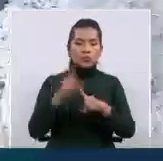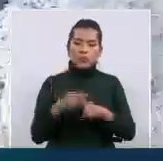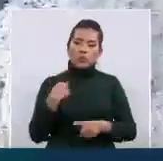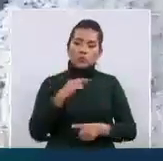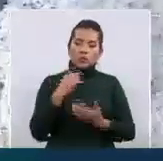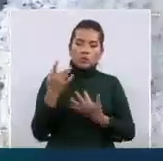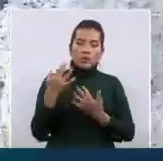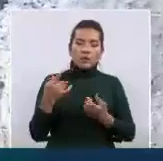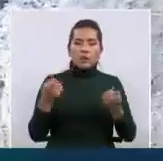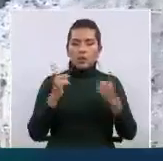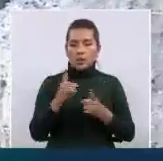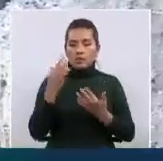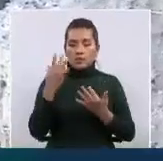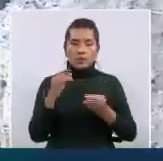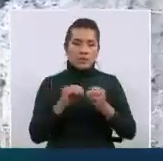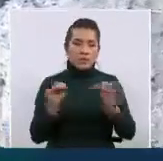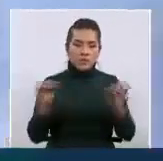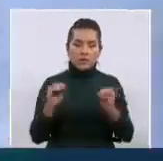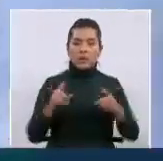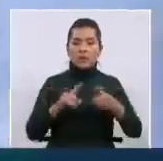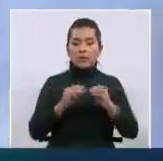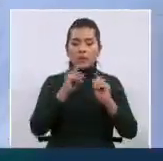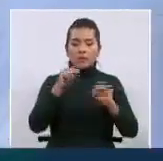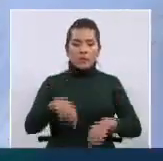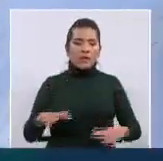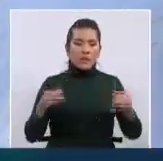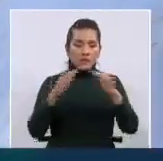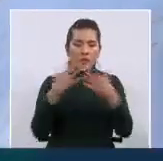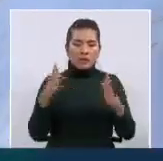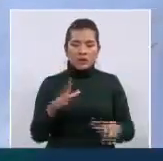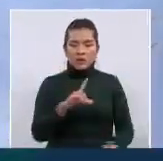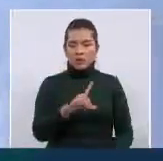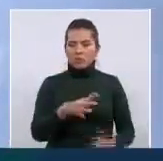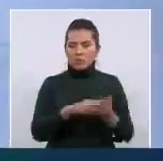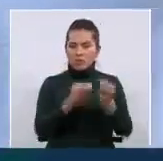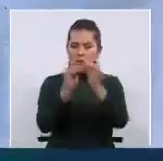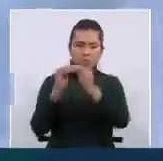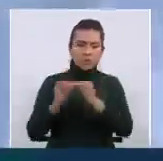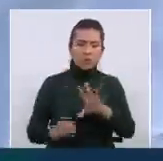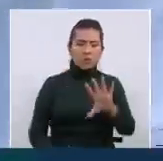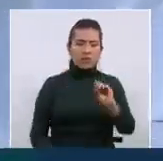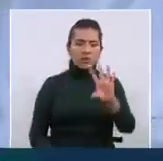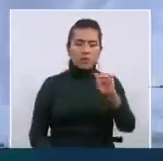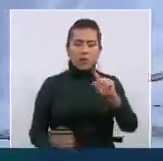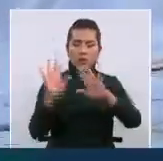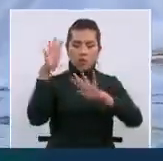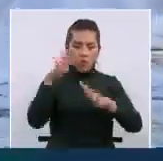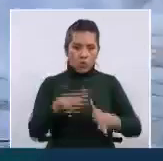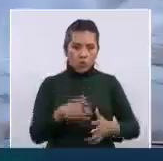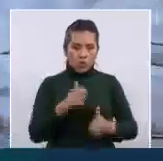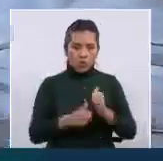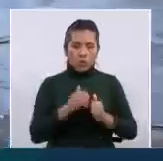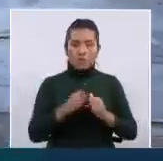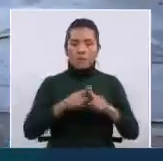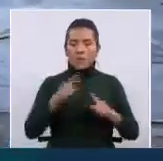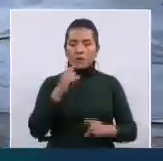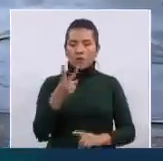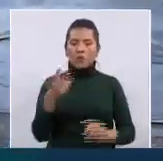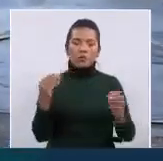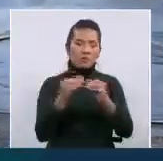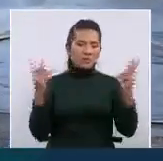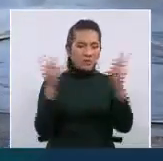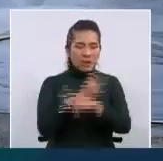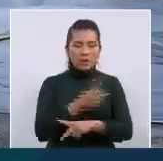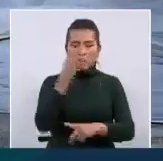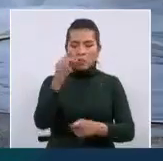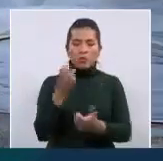no hay nada. Si bien se han registrado en La Paz unos 50 deslizamientos, sobresalen 2 por su impacto humano y